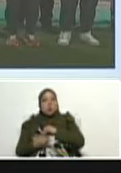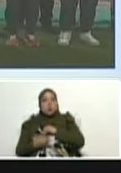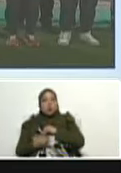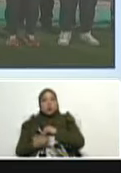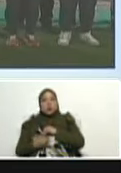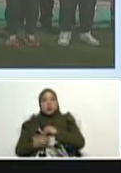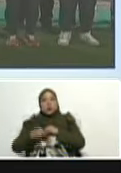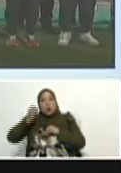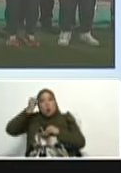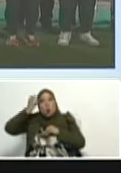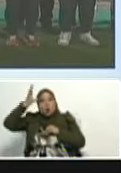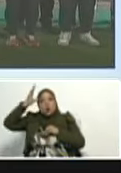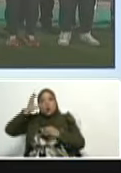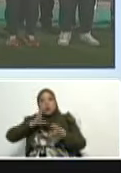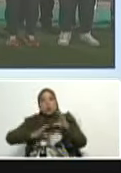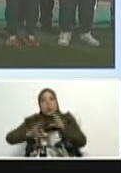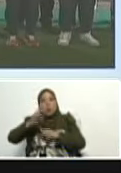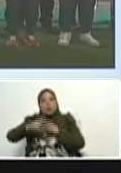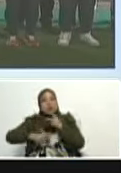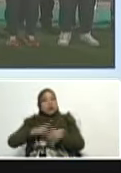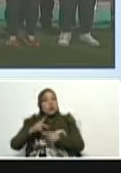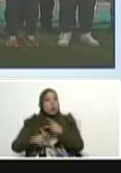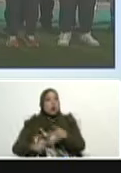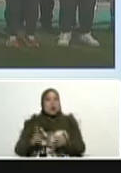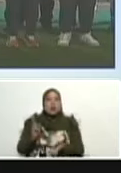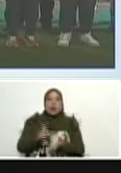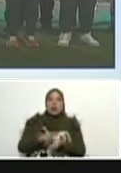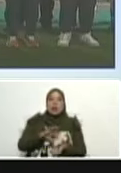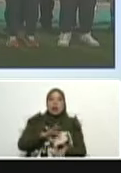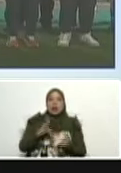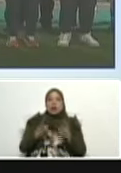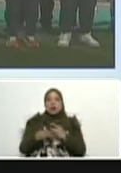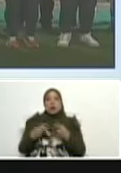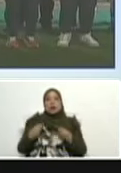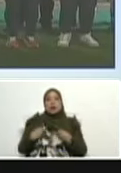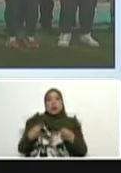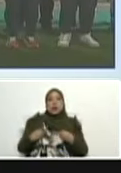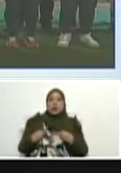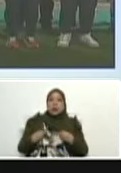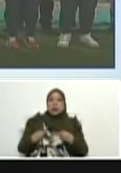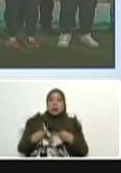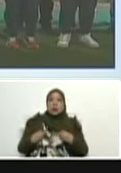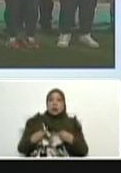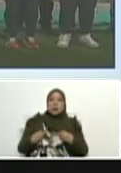conocimiento científico y este producto va a transformar la vida de